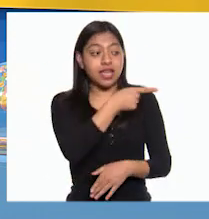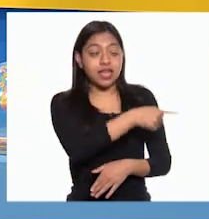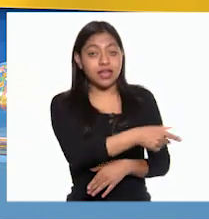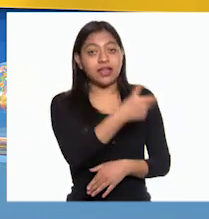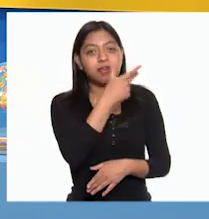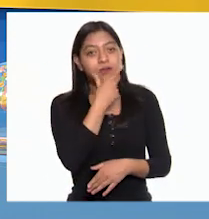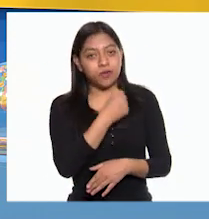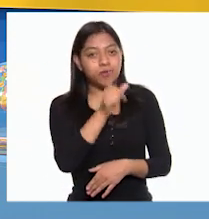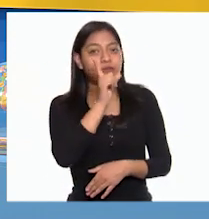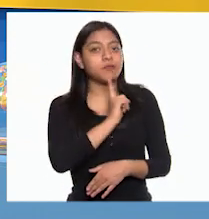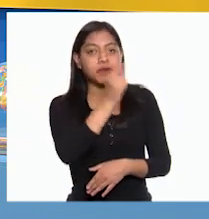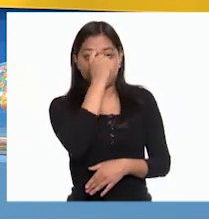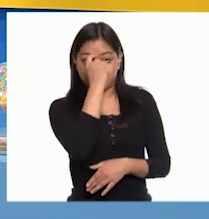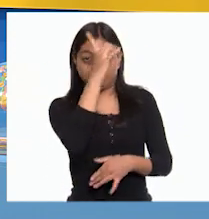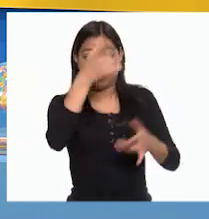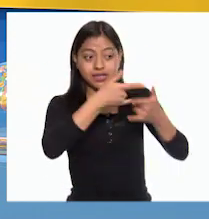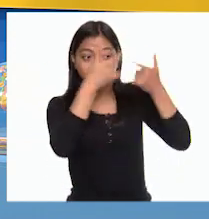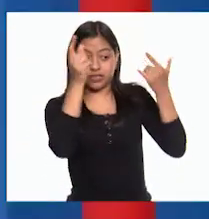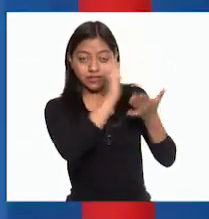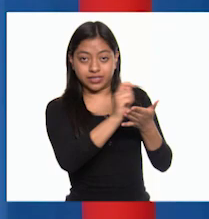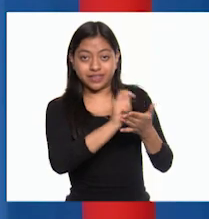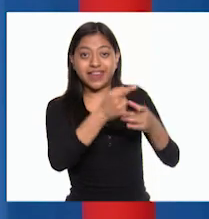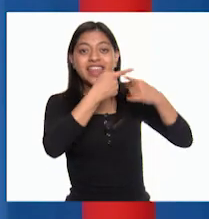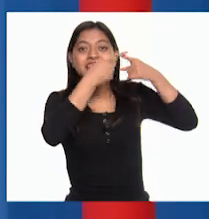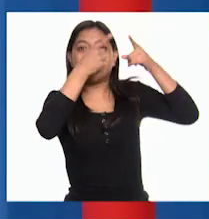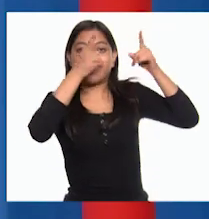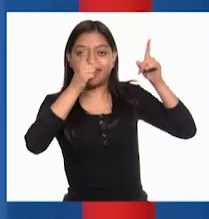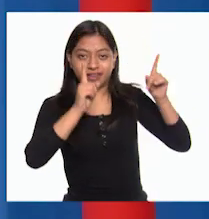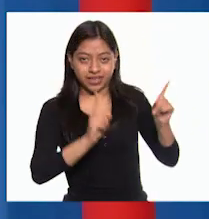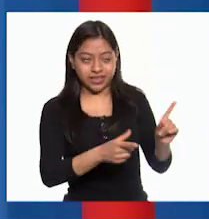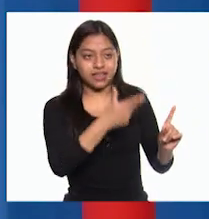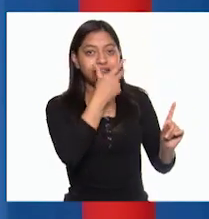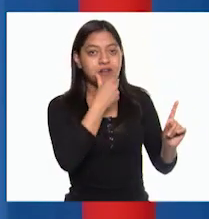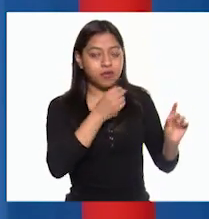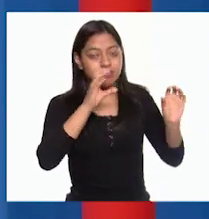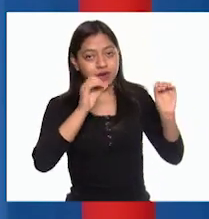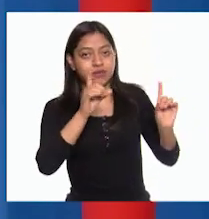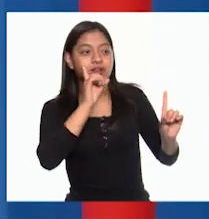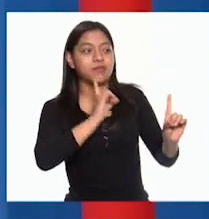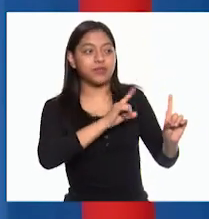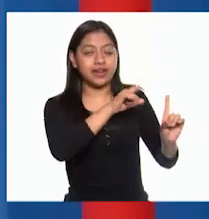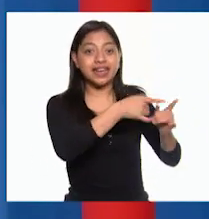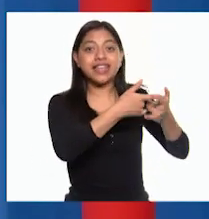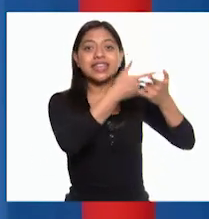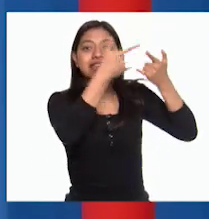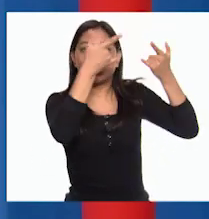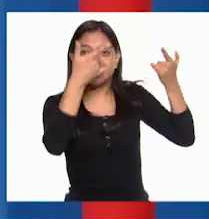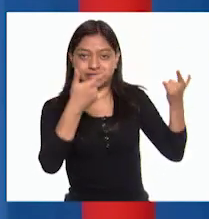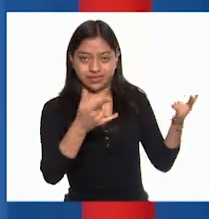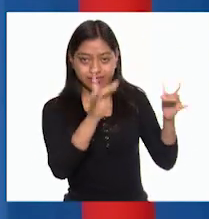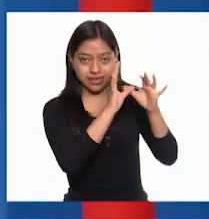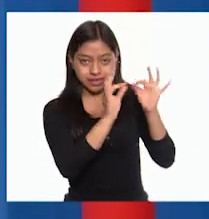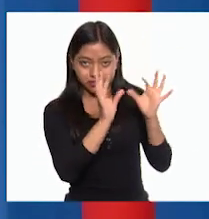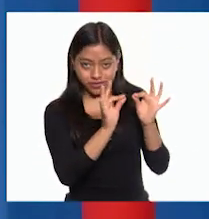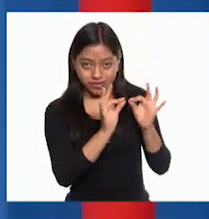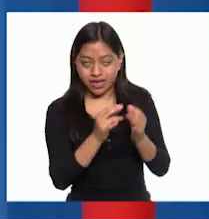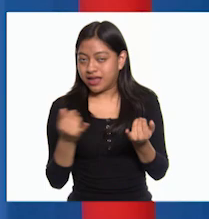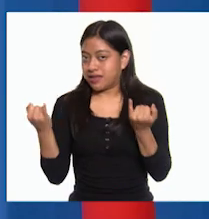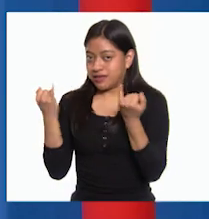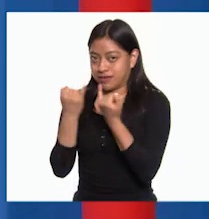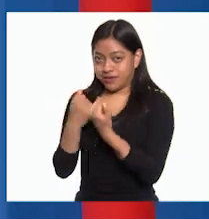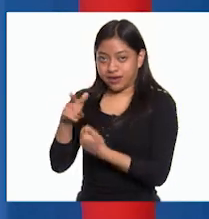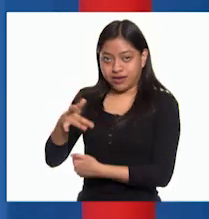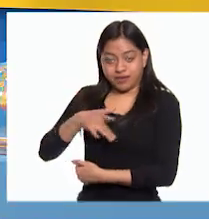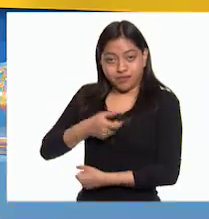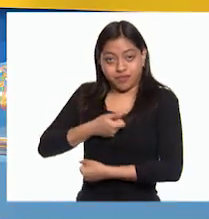yo poético o yo lírico. Entonces, ¿cada poema posee un yo poético o yo lírico